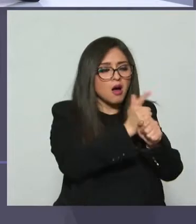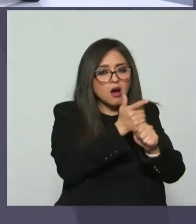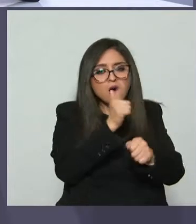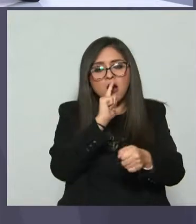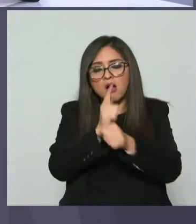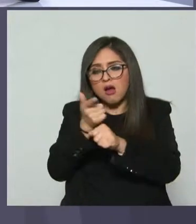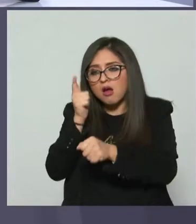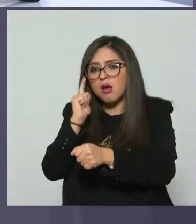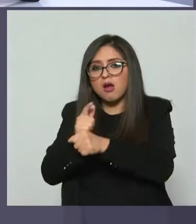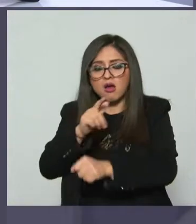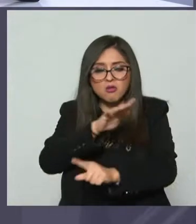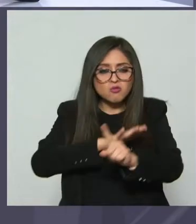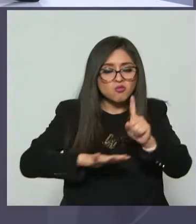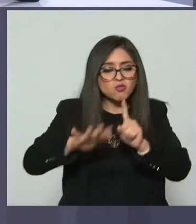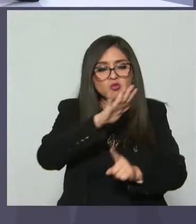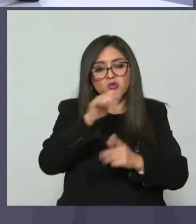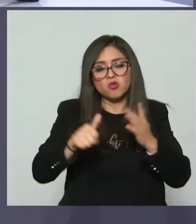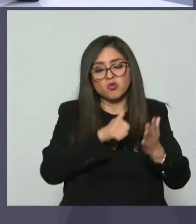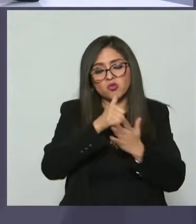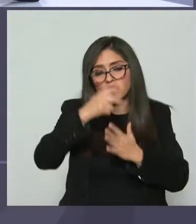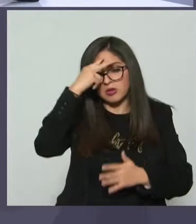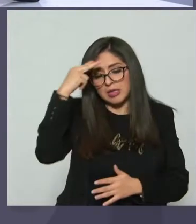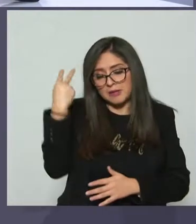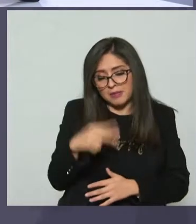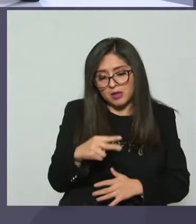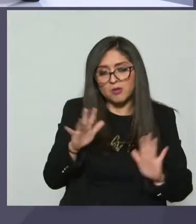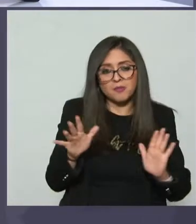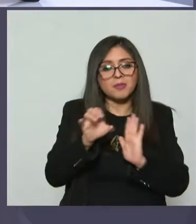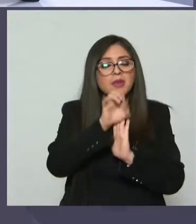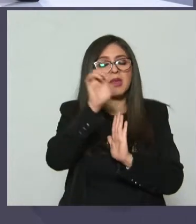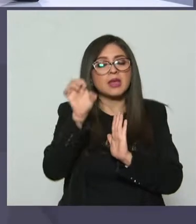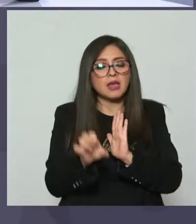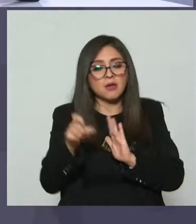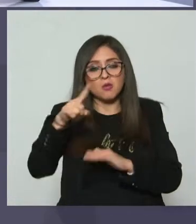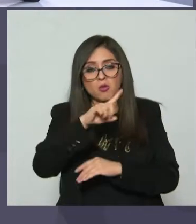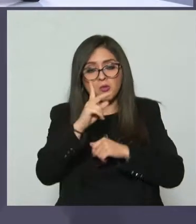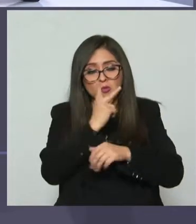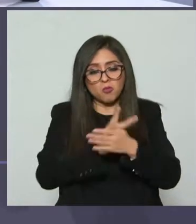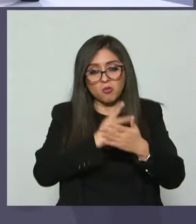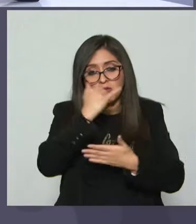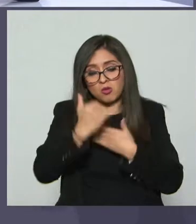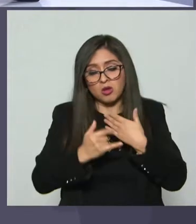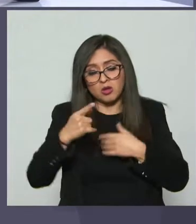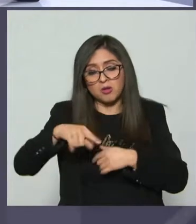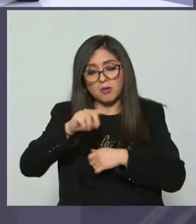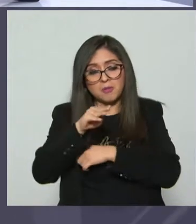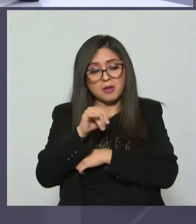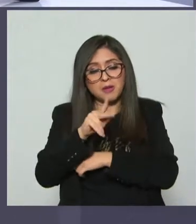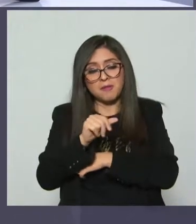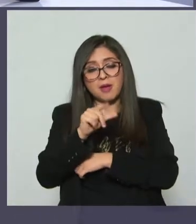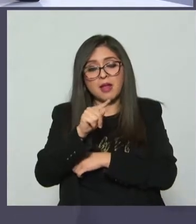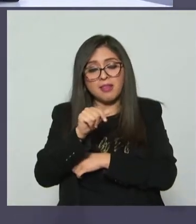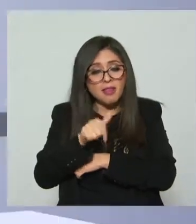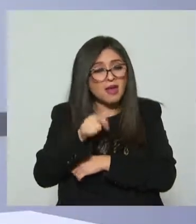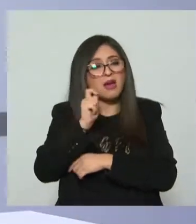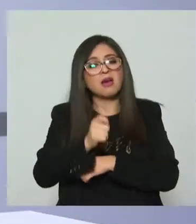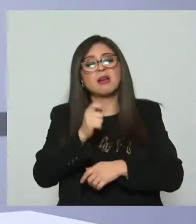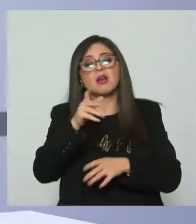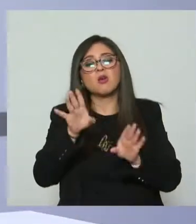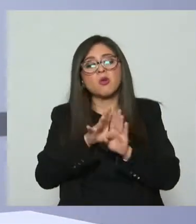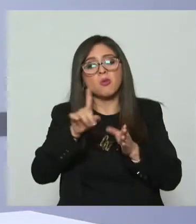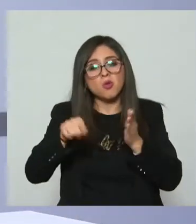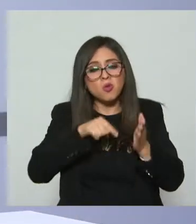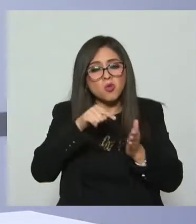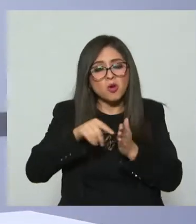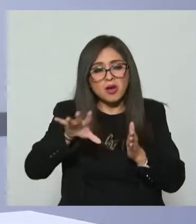la Ciudad de México. Es decir, un proyecto de desarrollo en Milpalta, zona rural, te impacta en